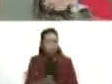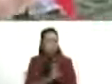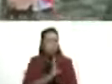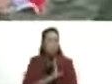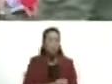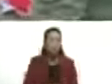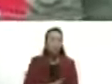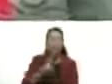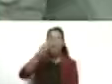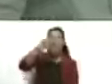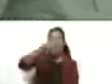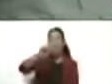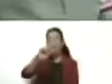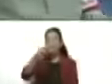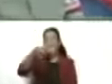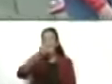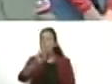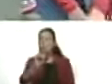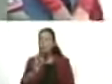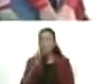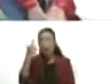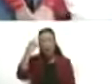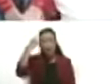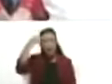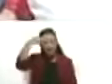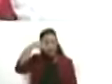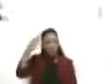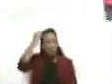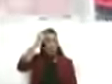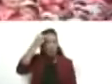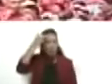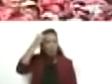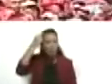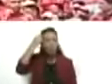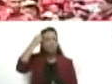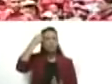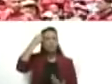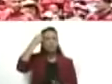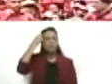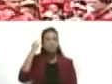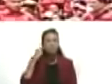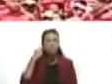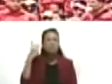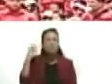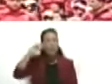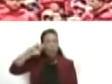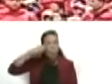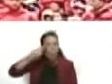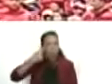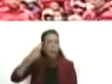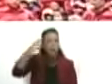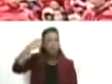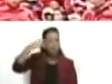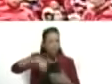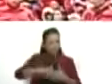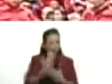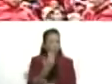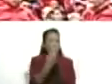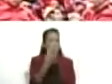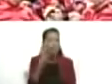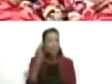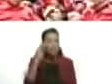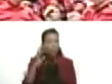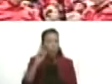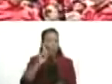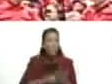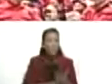Nahum, hoy tenía una canción aquí en el oído, en este amanecer del 4 de